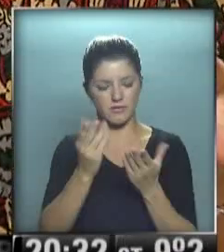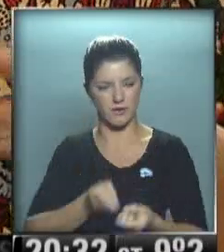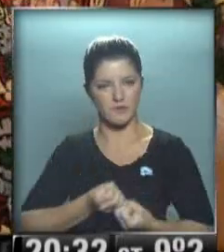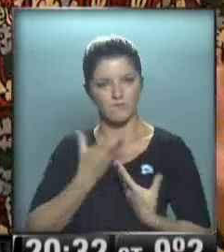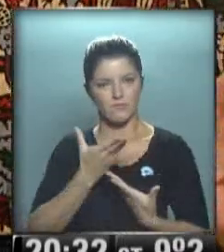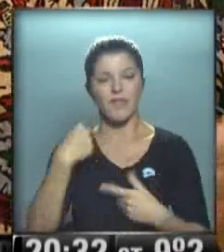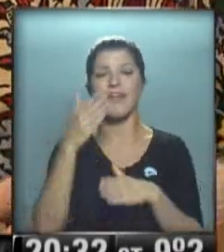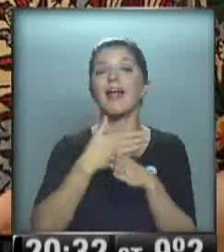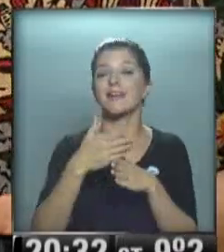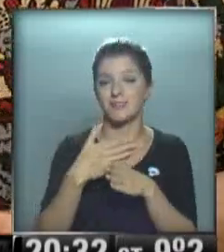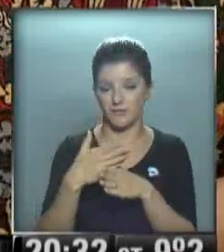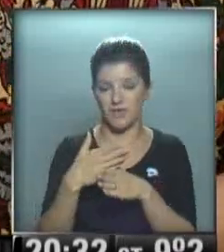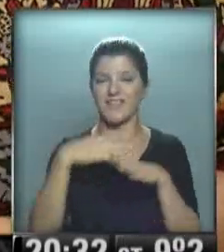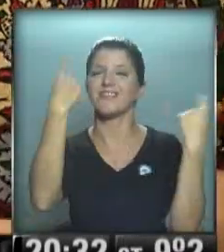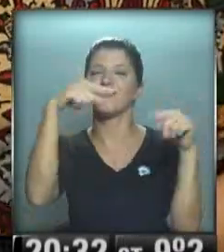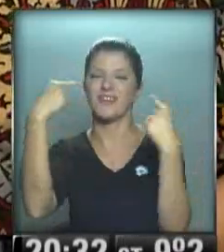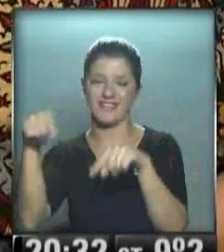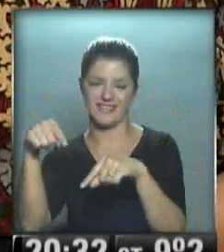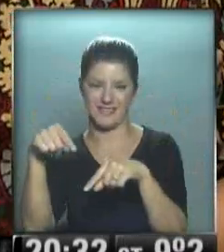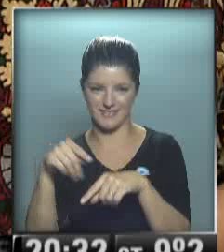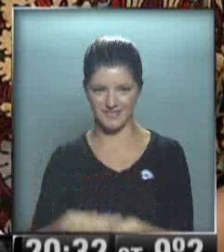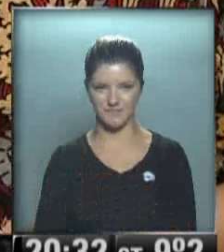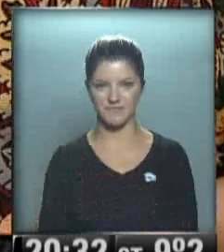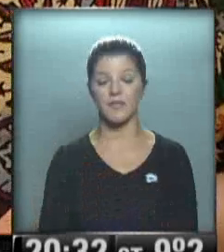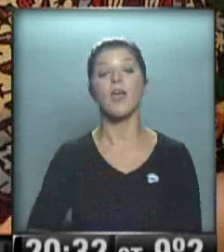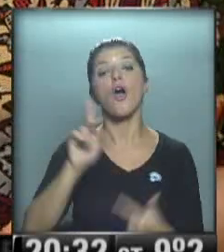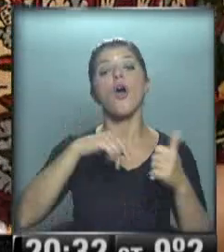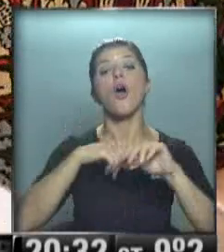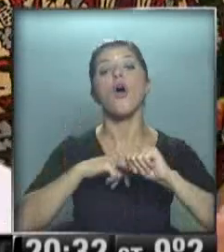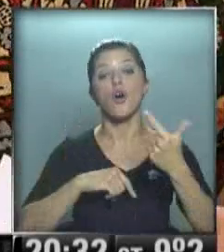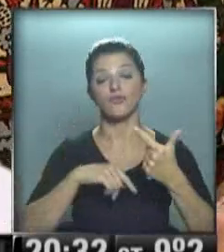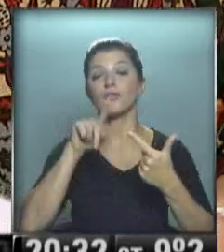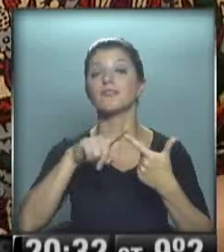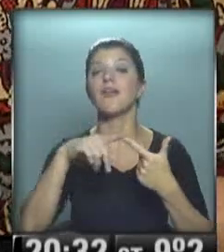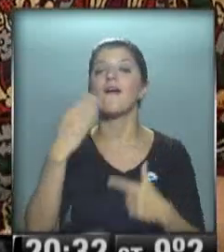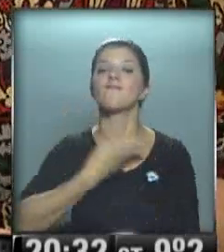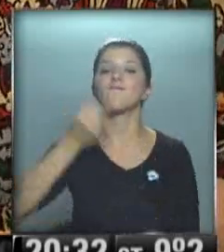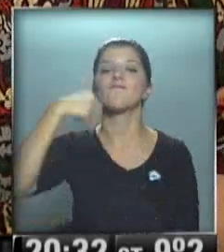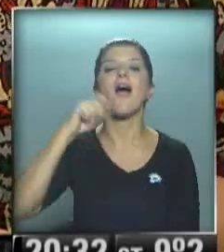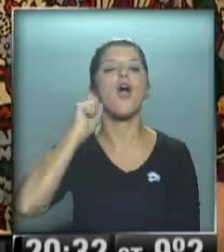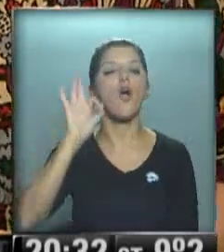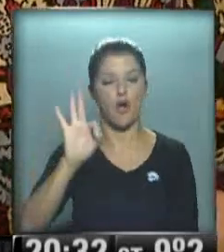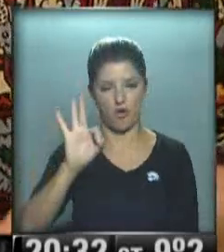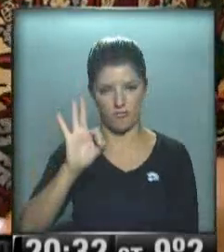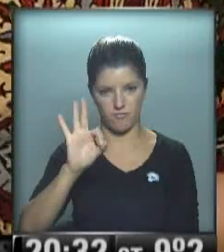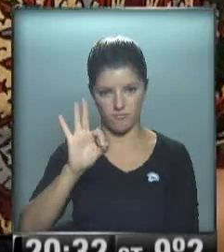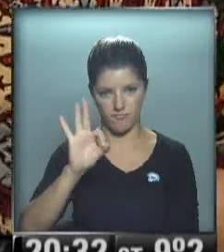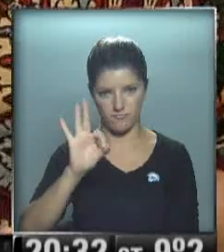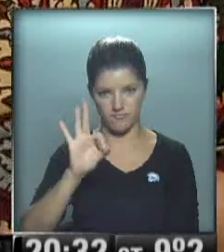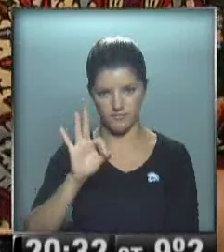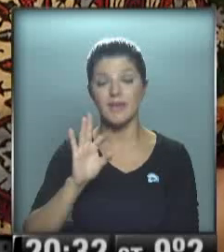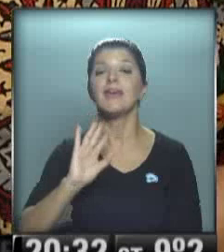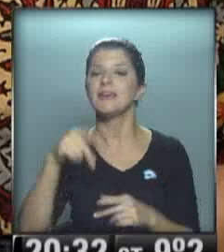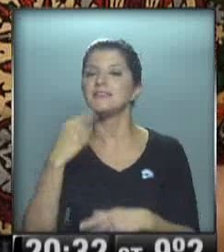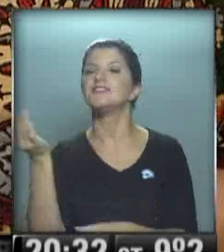relaciones amorosas diversas relaciones amorosas eh Por otro lado también se estrena un 100% campusano que es fango y llega a esta